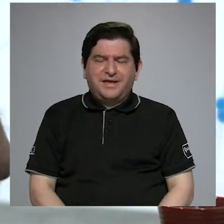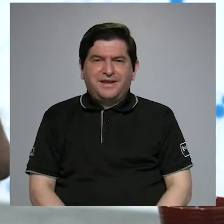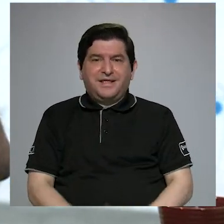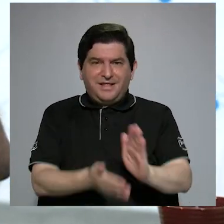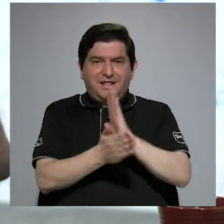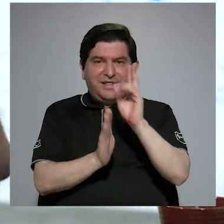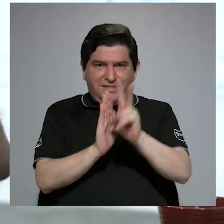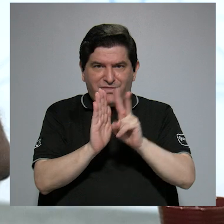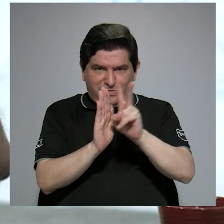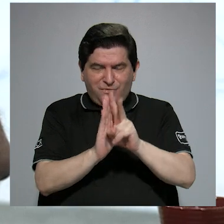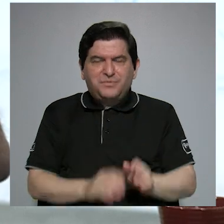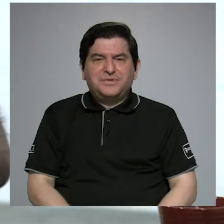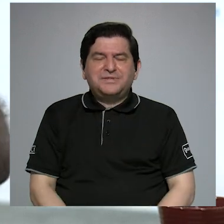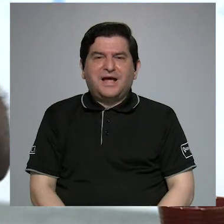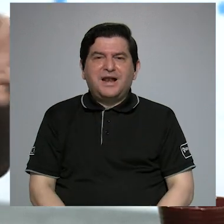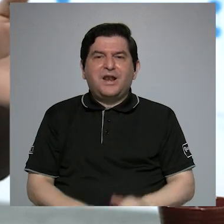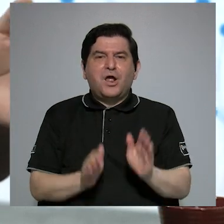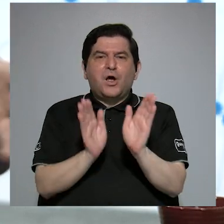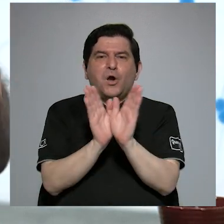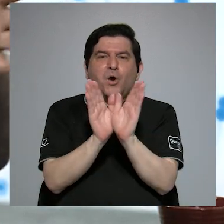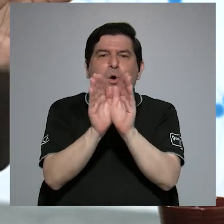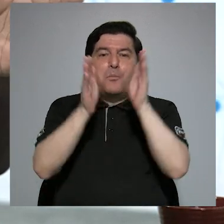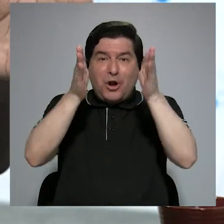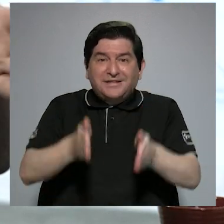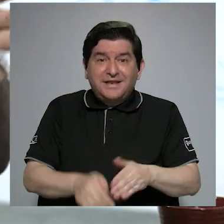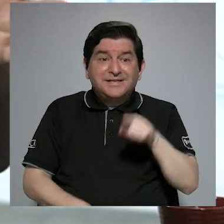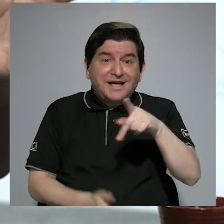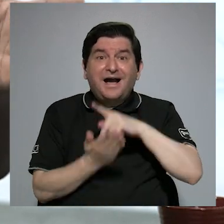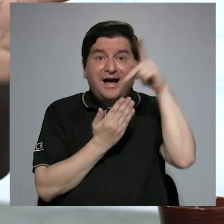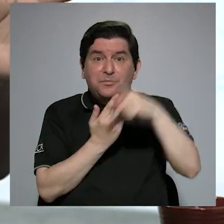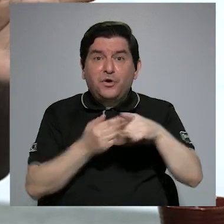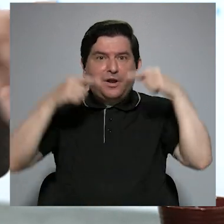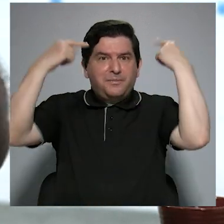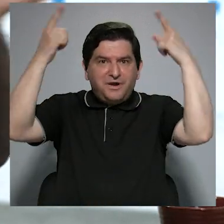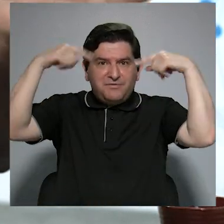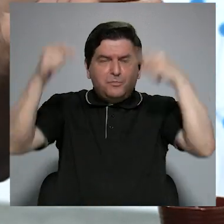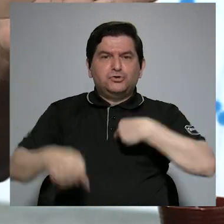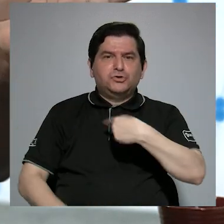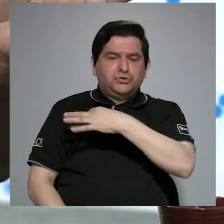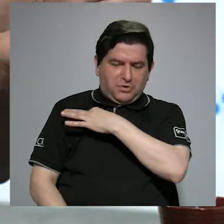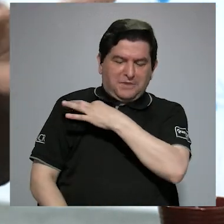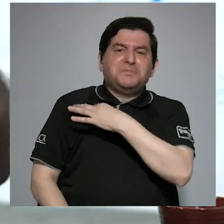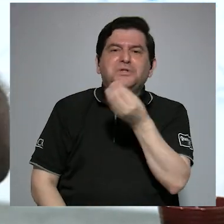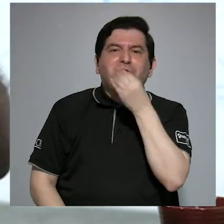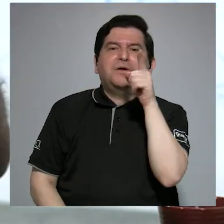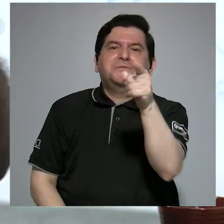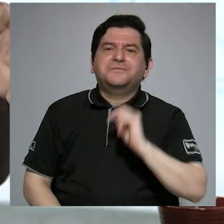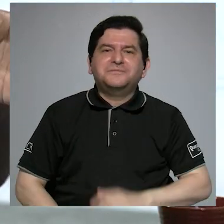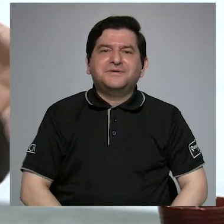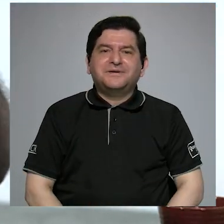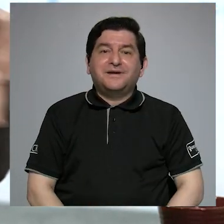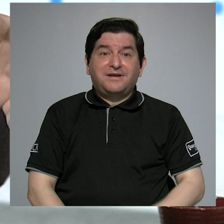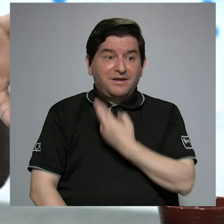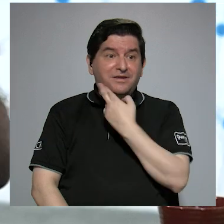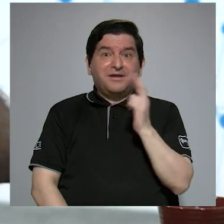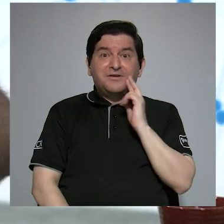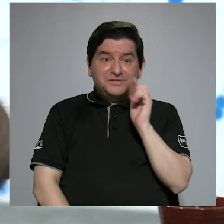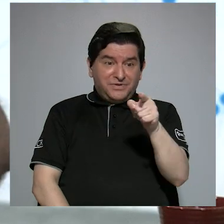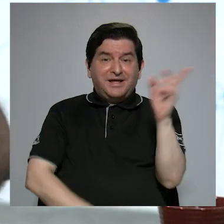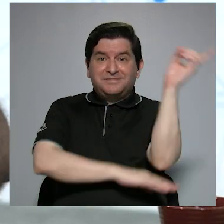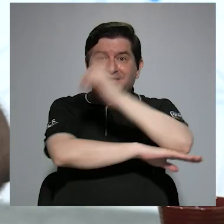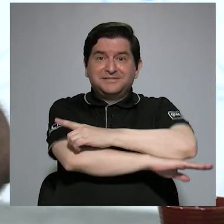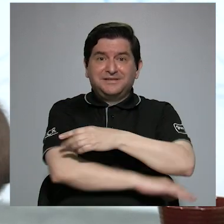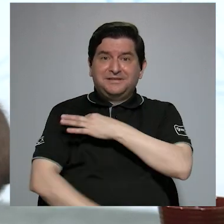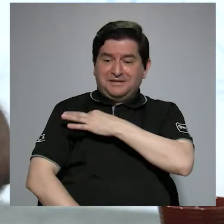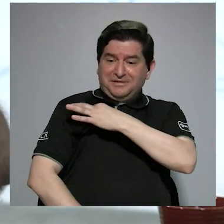Volátiles, y bueno, yo entonces, como usted es de ese programa y usted es famoso, yo lo voy a invitar a almorzar. Y entonces en ese restaurante lo invitaron a